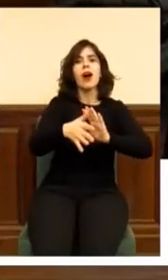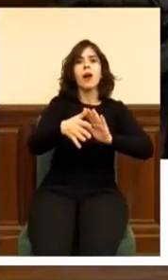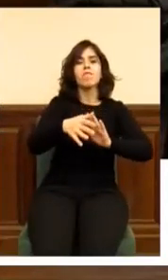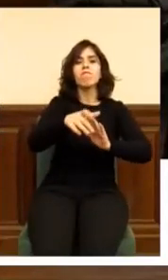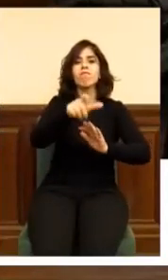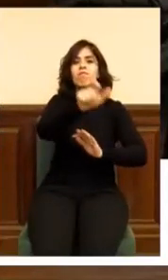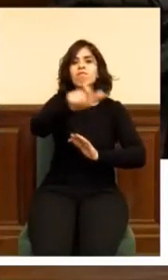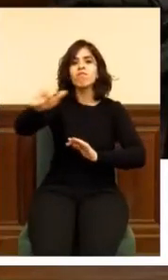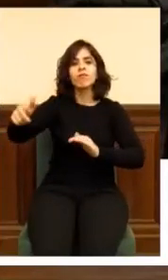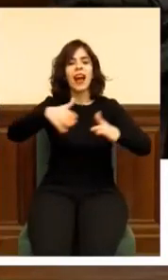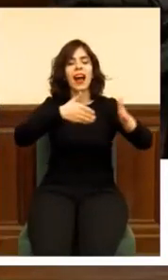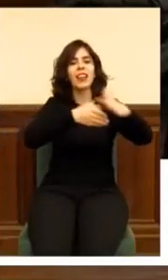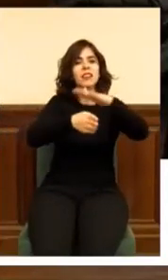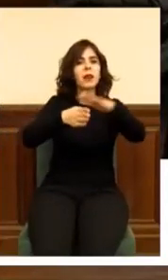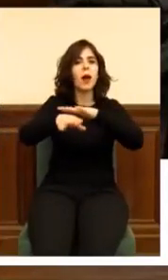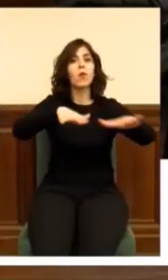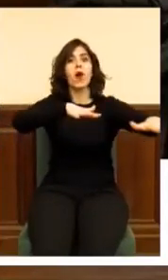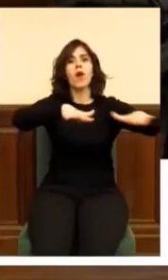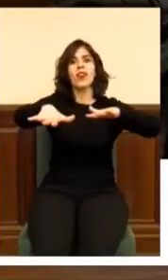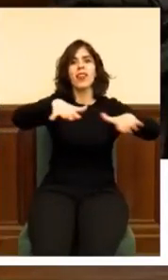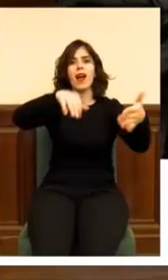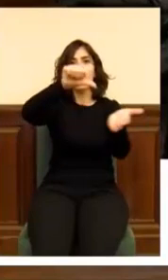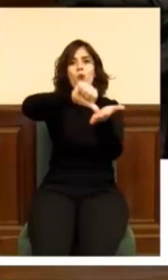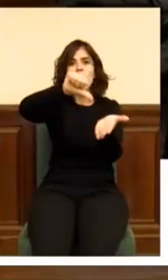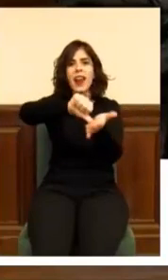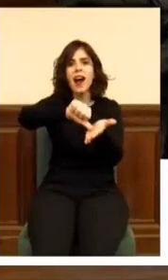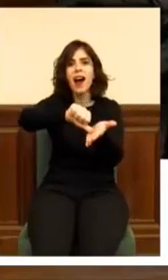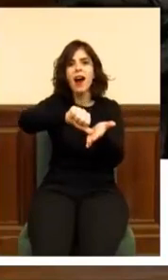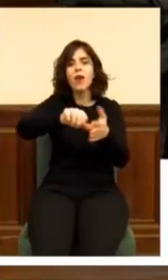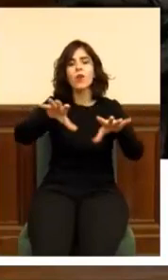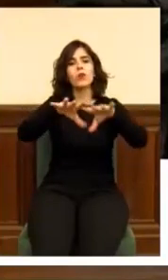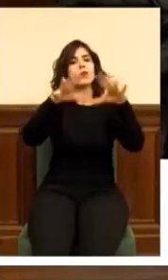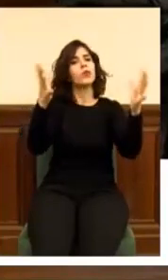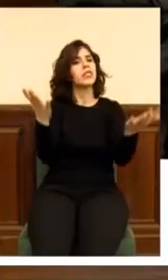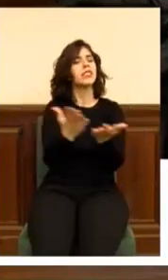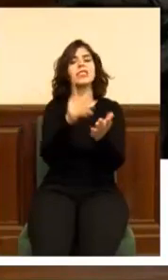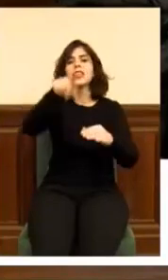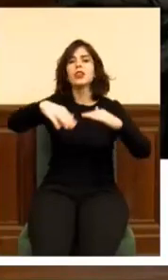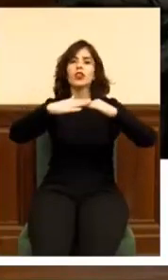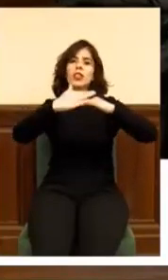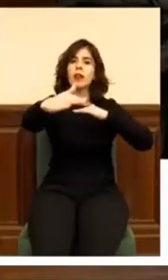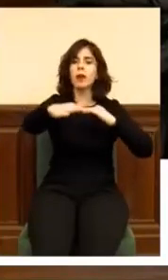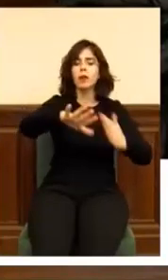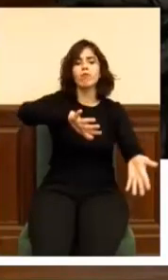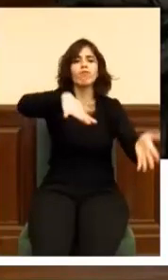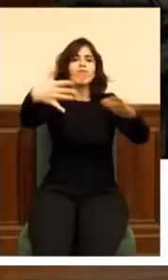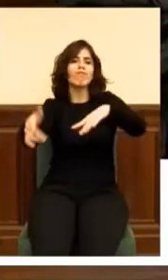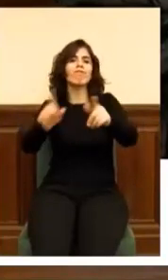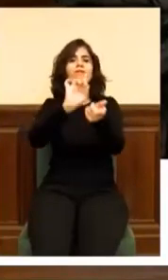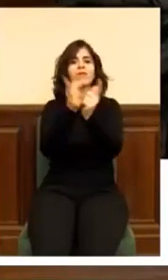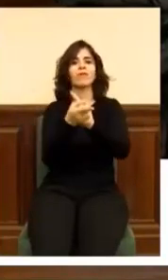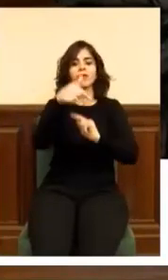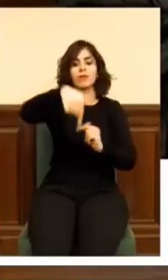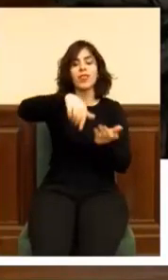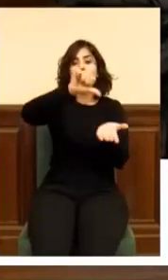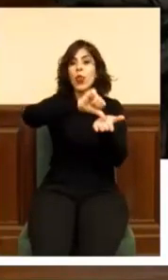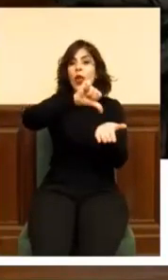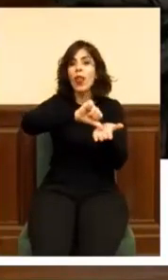movilidad y la accesibilidad urbana, universal y sostenible. En nuestra ciudad,